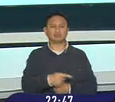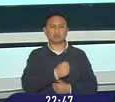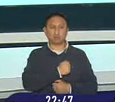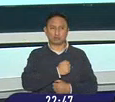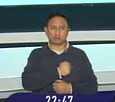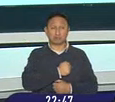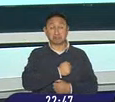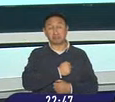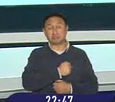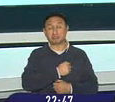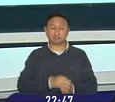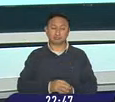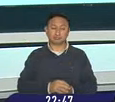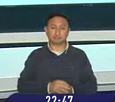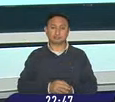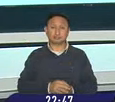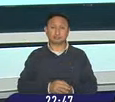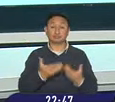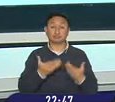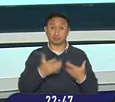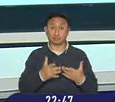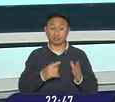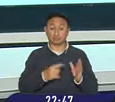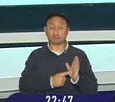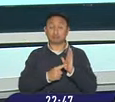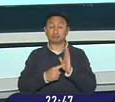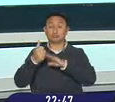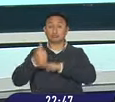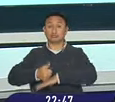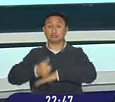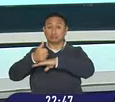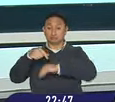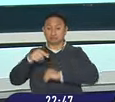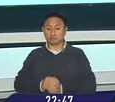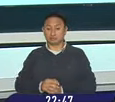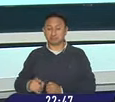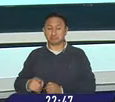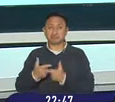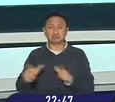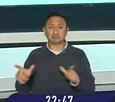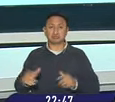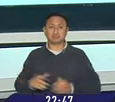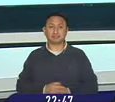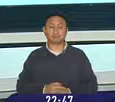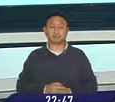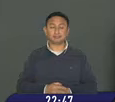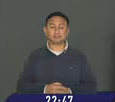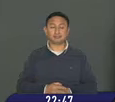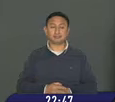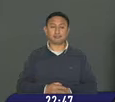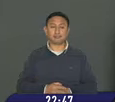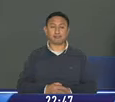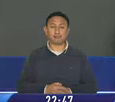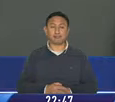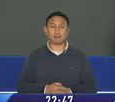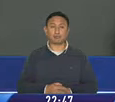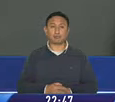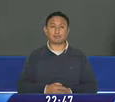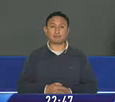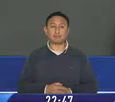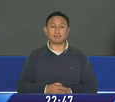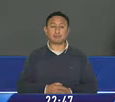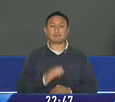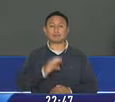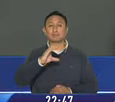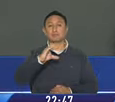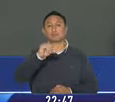procedencia. Sin embargo, tras haber sido presentado ante la autoridad competente, fue puesto en libertad. Lo llamaremos